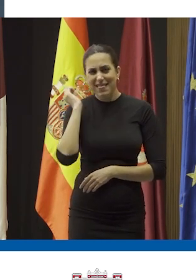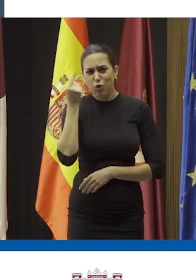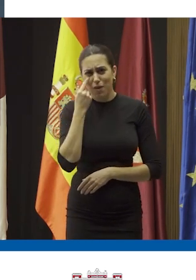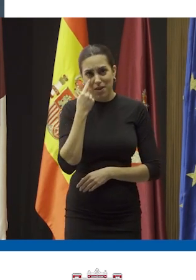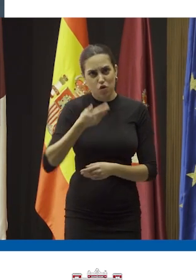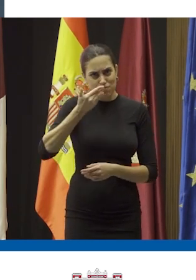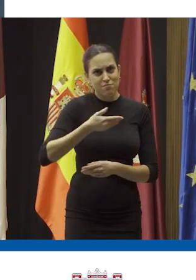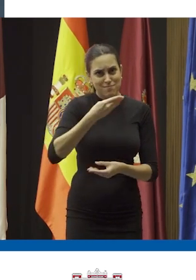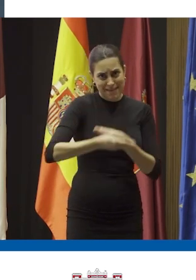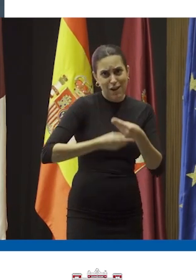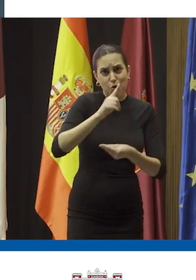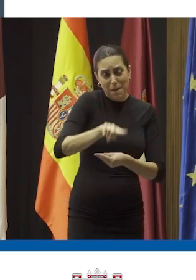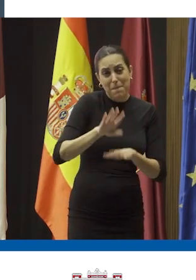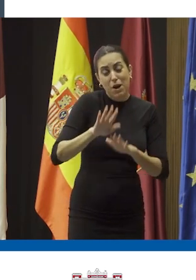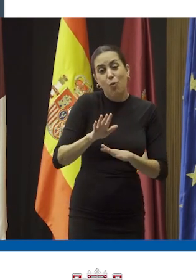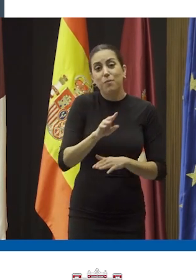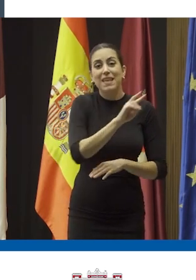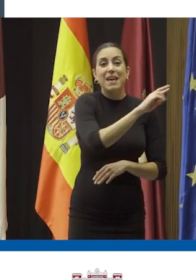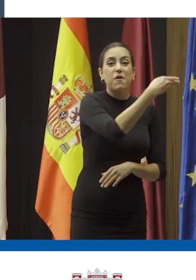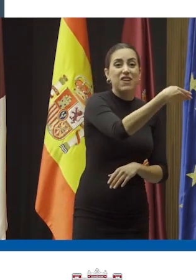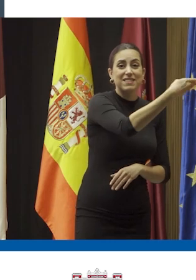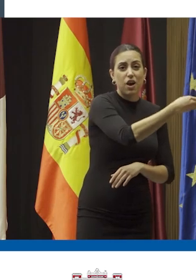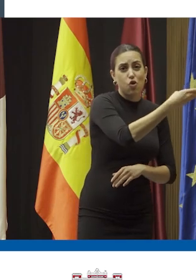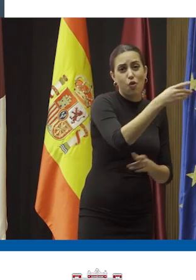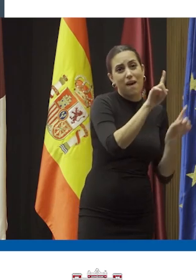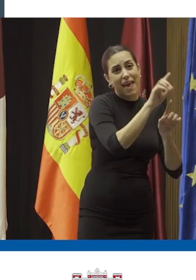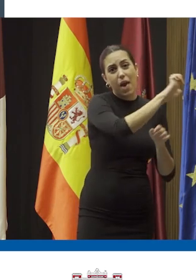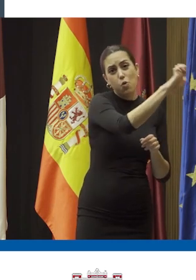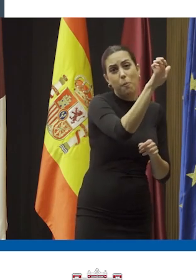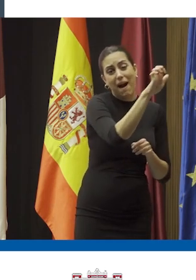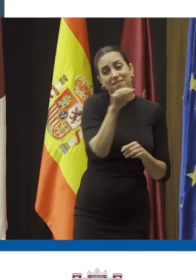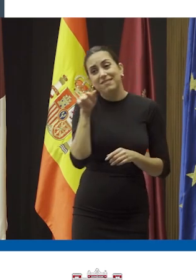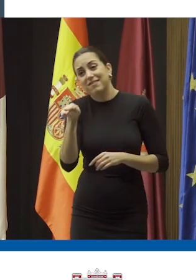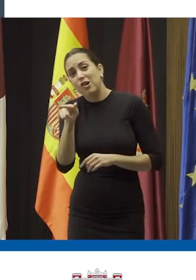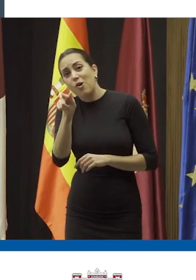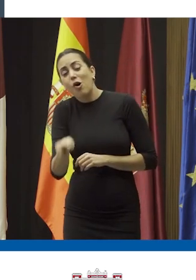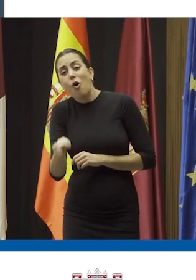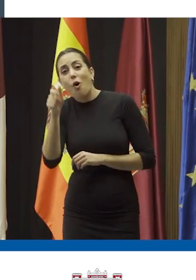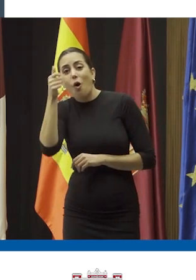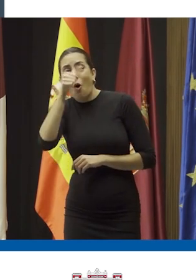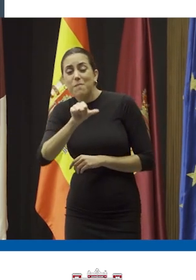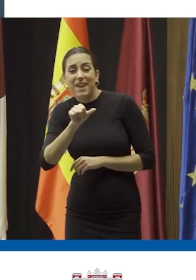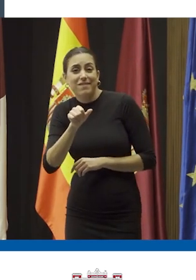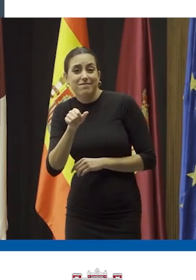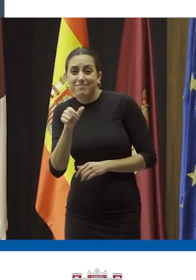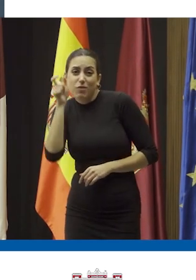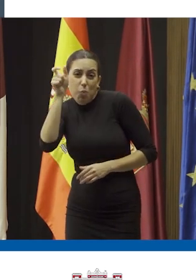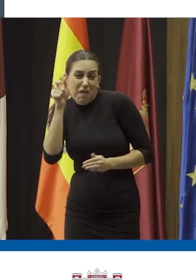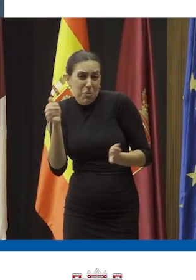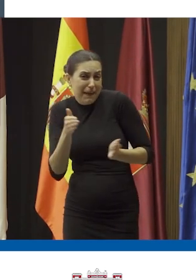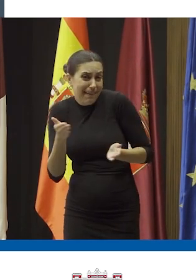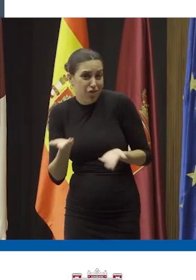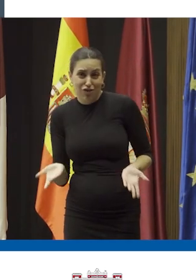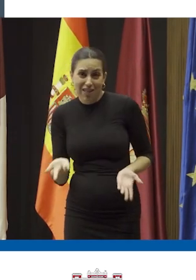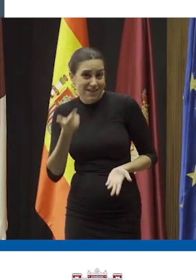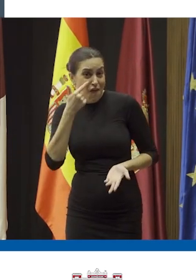Vesalio era centroeuropeo y este hombre era de un pueblecito, aunque tuvo un cardenal que le apoyó. Cada